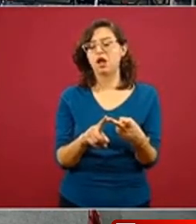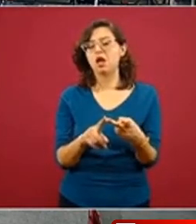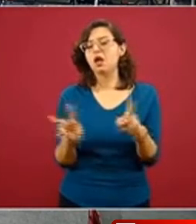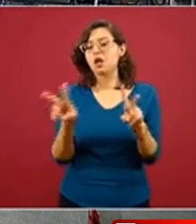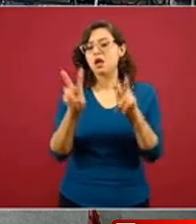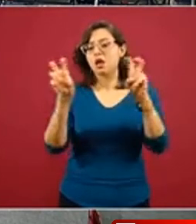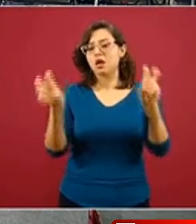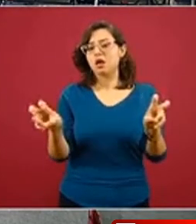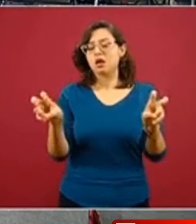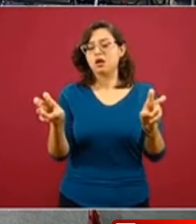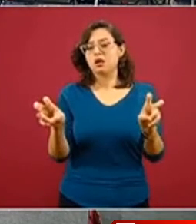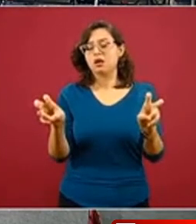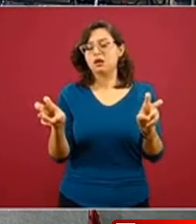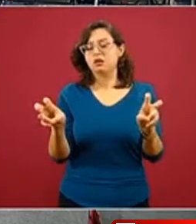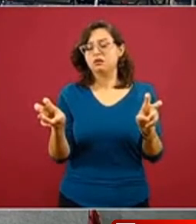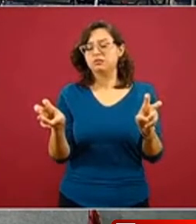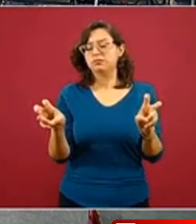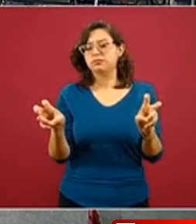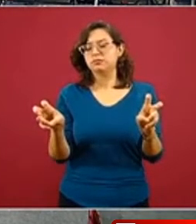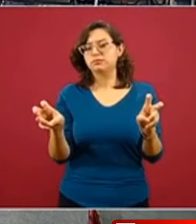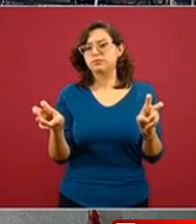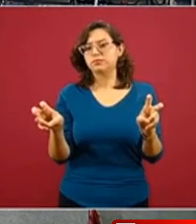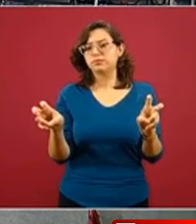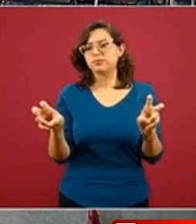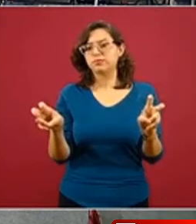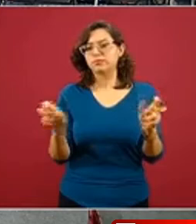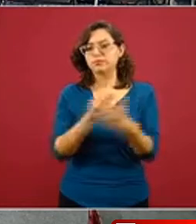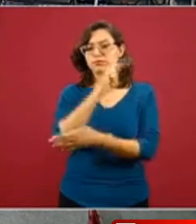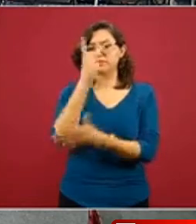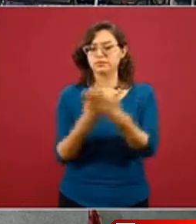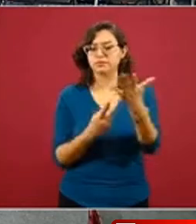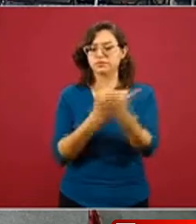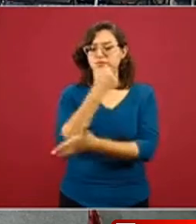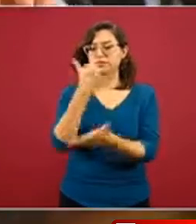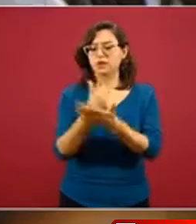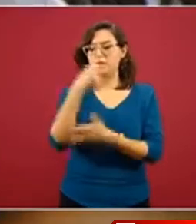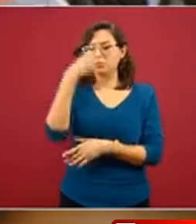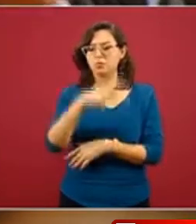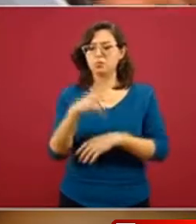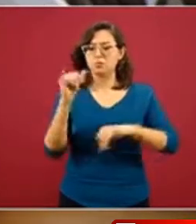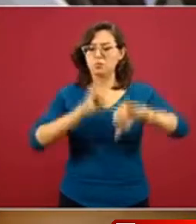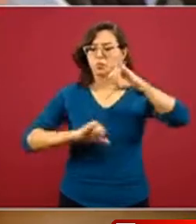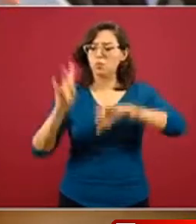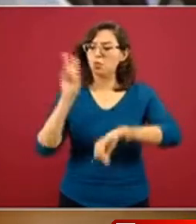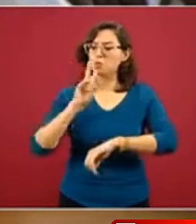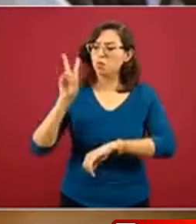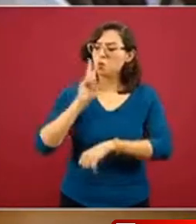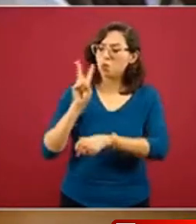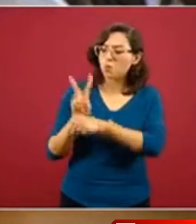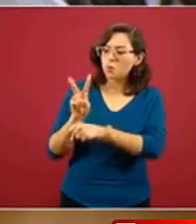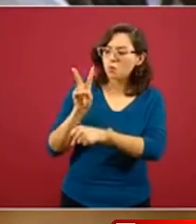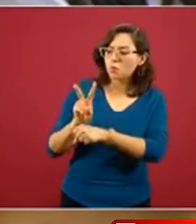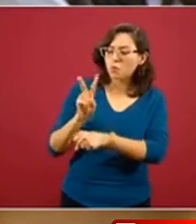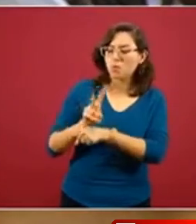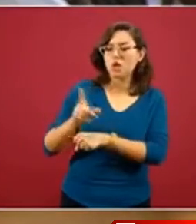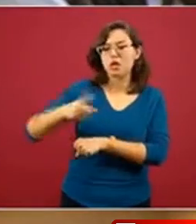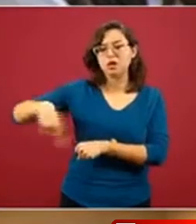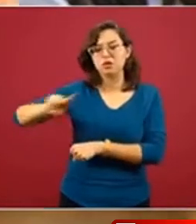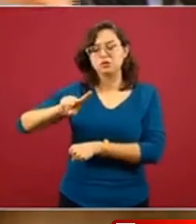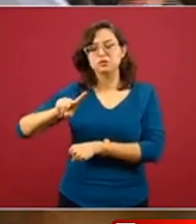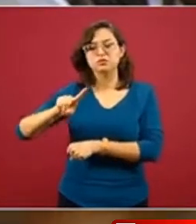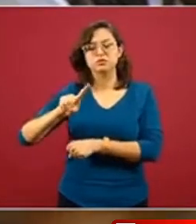al tema del seguimiento, del programa de la Ciudad de México de pruebas, de hacerle un seguimiento a los que están